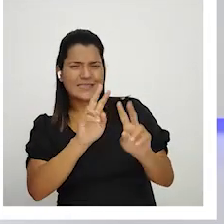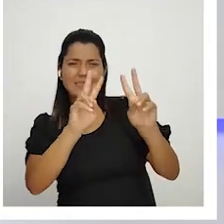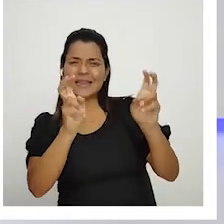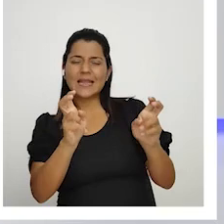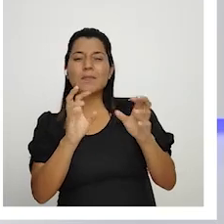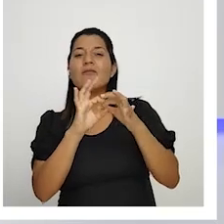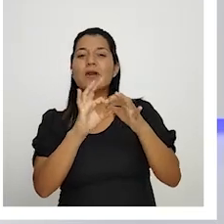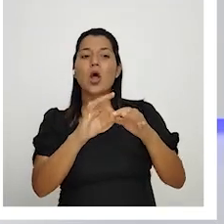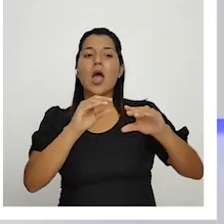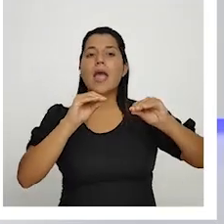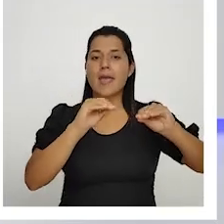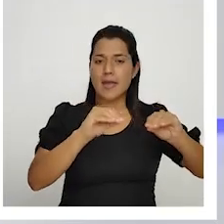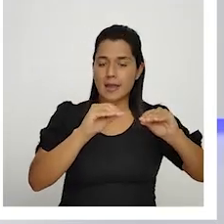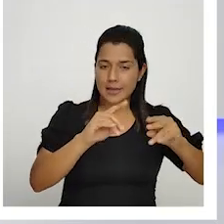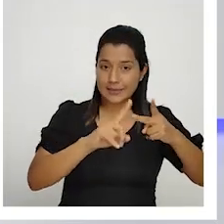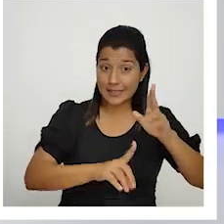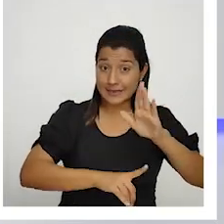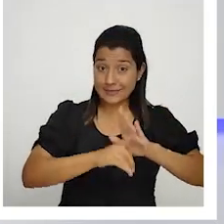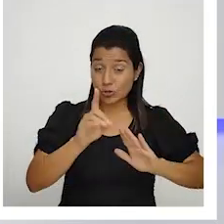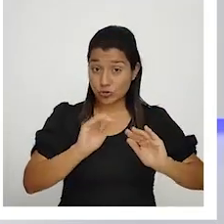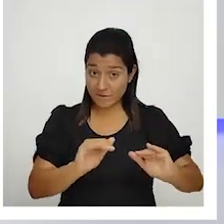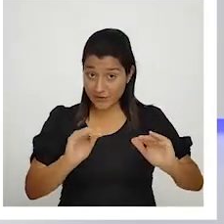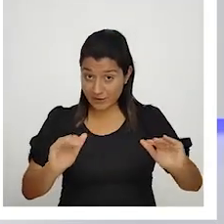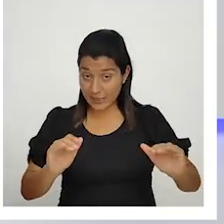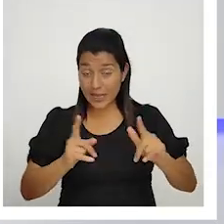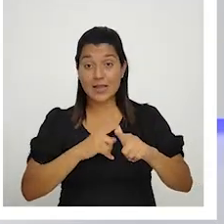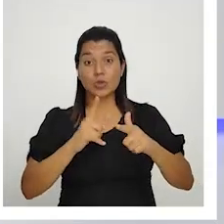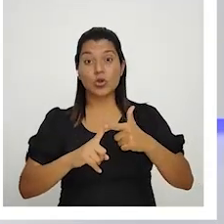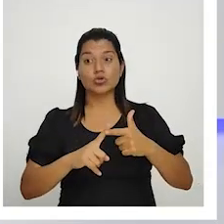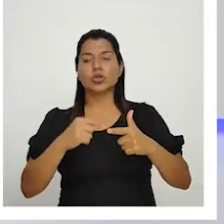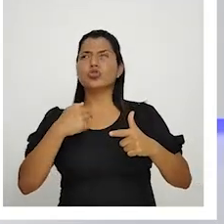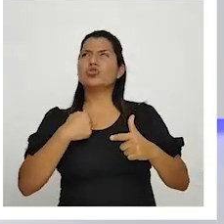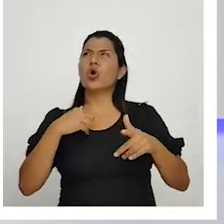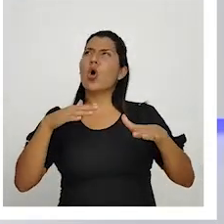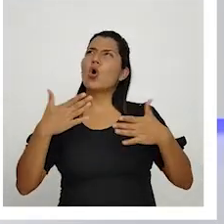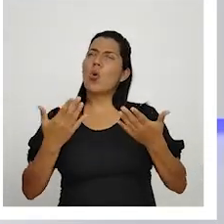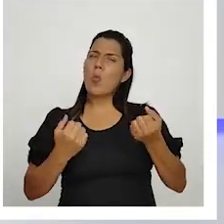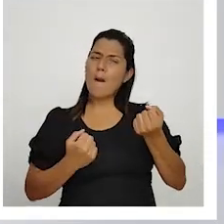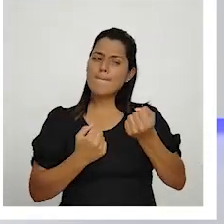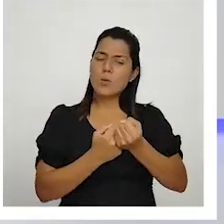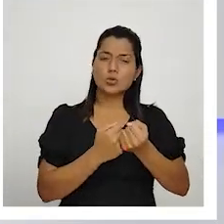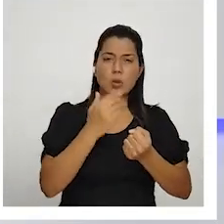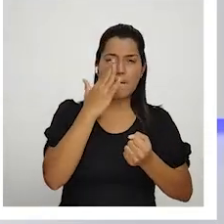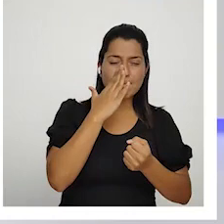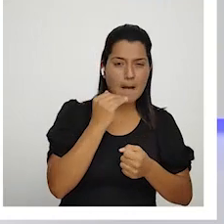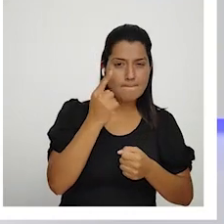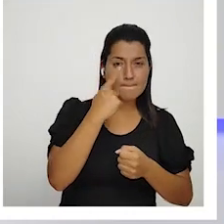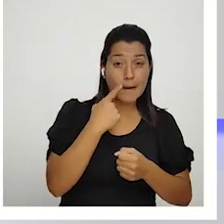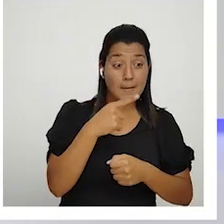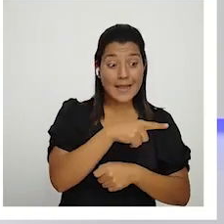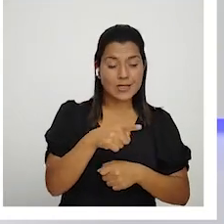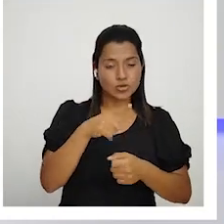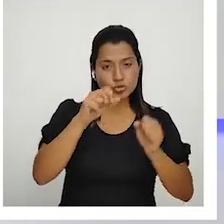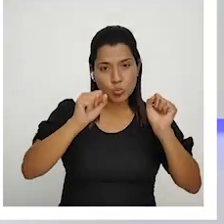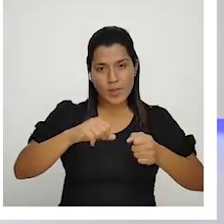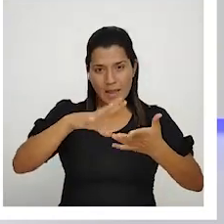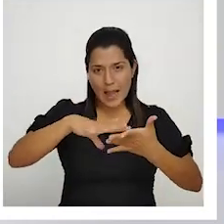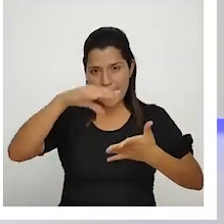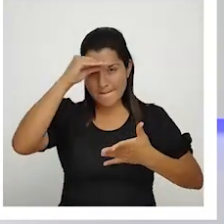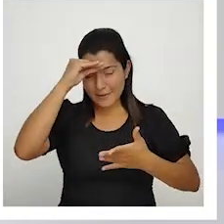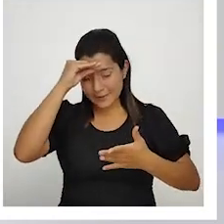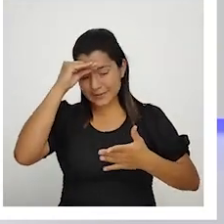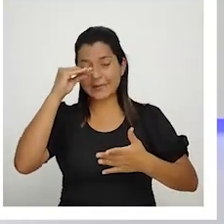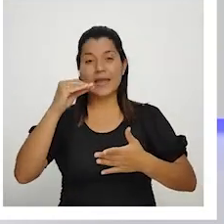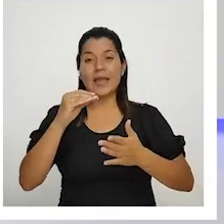crianza y del desarrollo infantil. Entonces, ¿cómo acompaño a mamás y papás, verdad, para que aprendan, para que adquieran